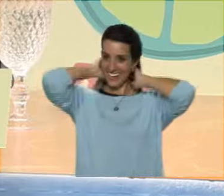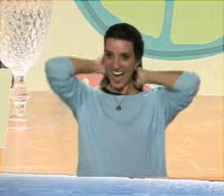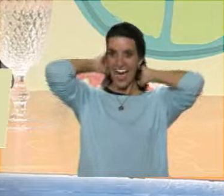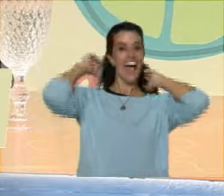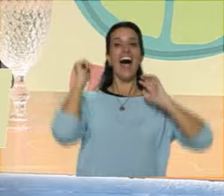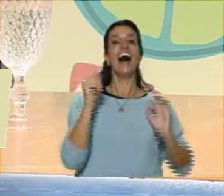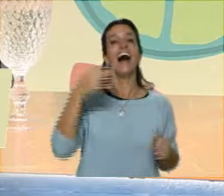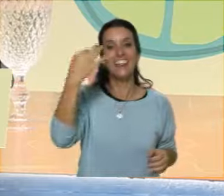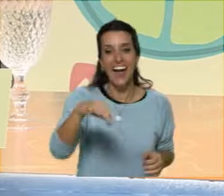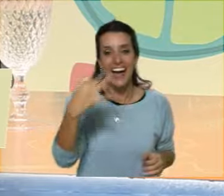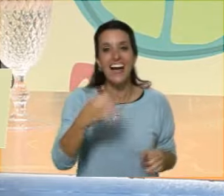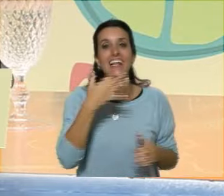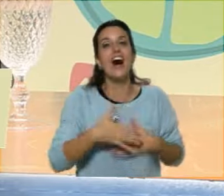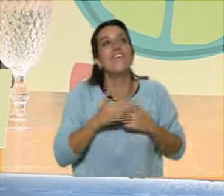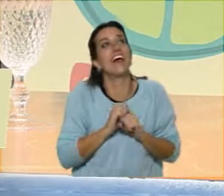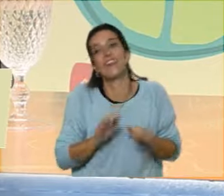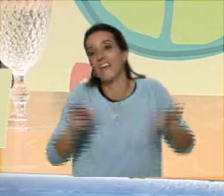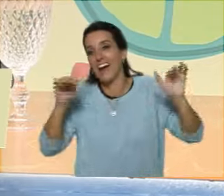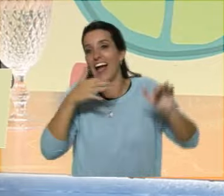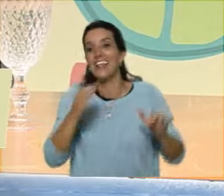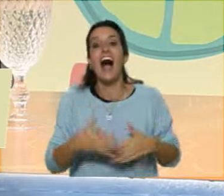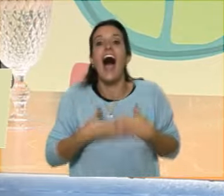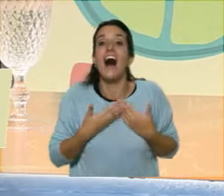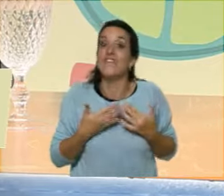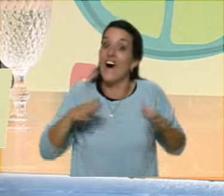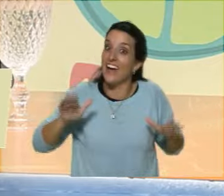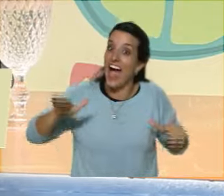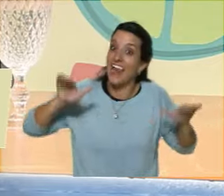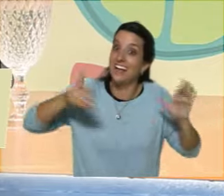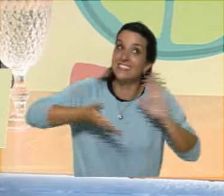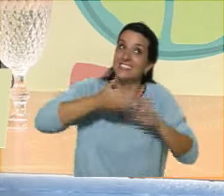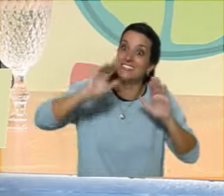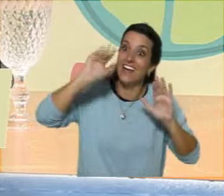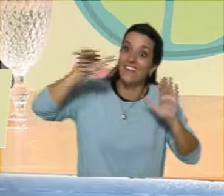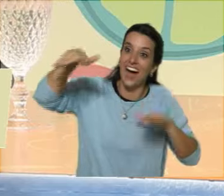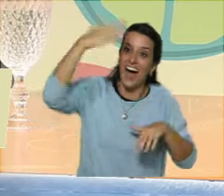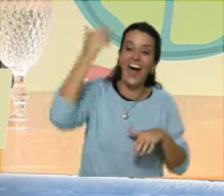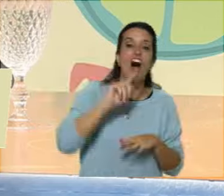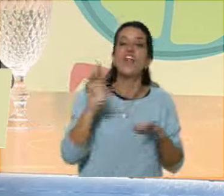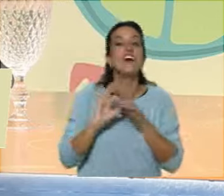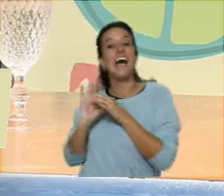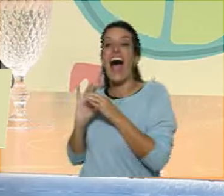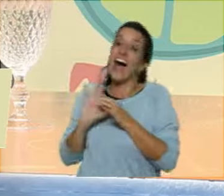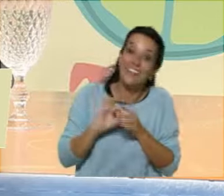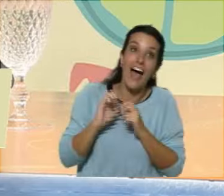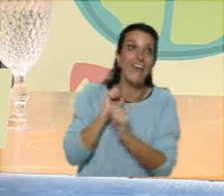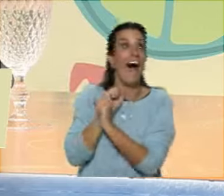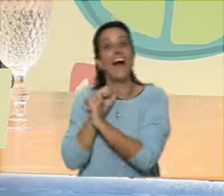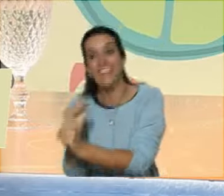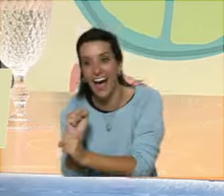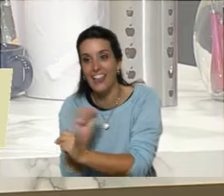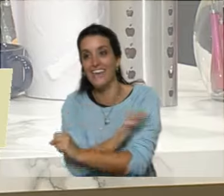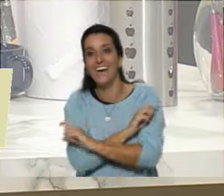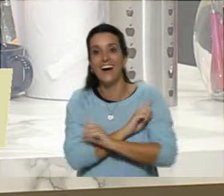Está bien, pero claro, porque siempre el como amor tac, tiene alas. Tac. No es un corazón encadenado, es un corazón solar.